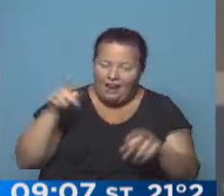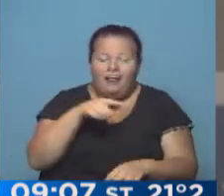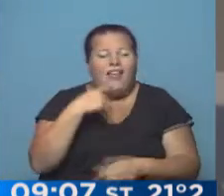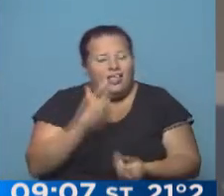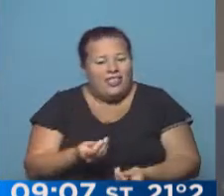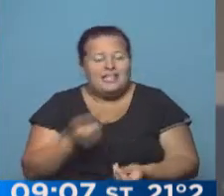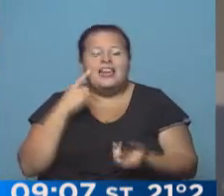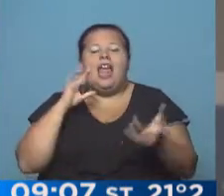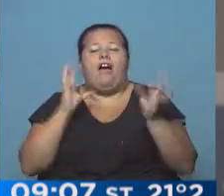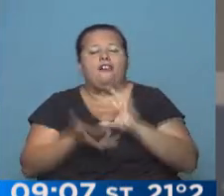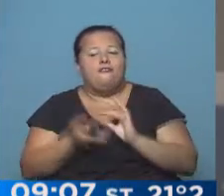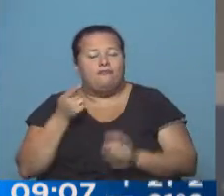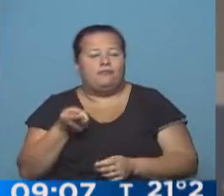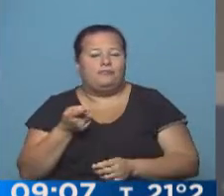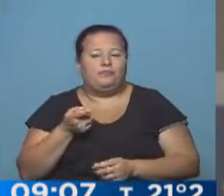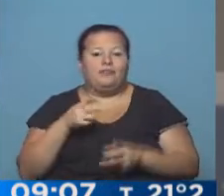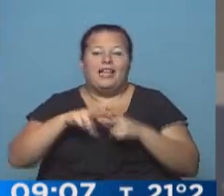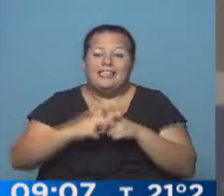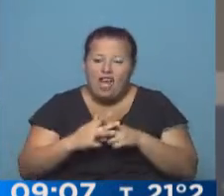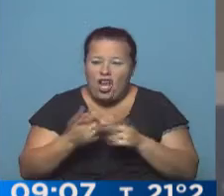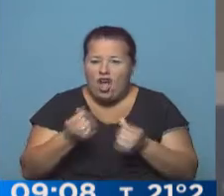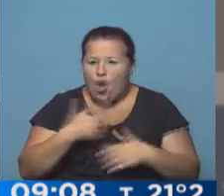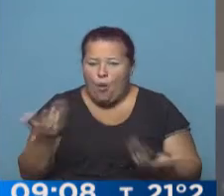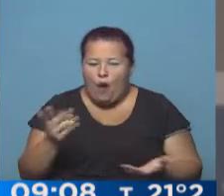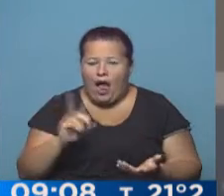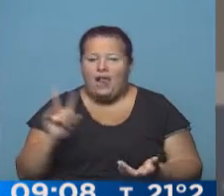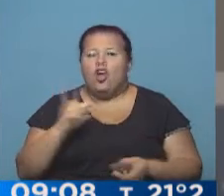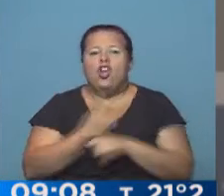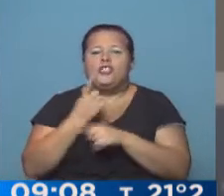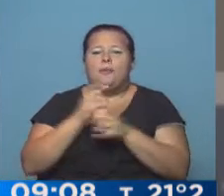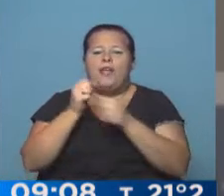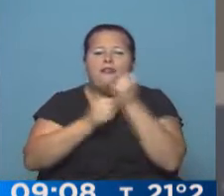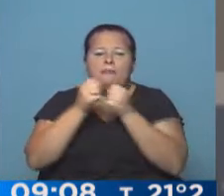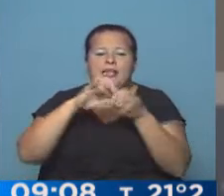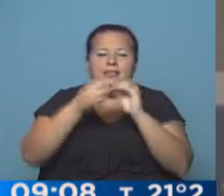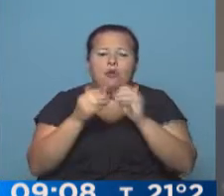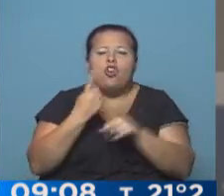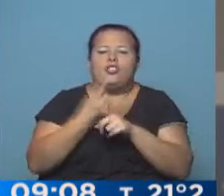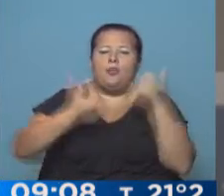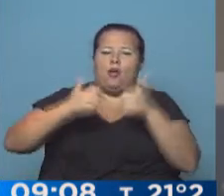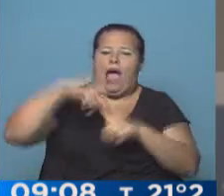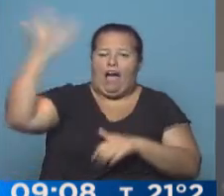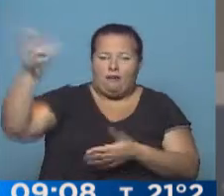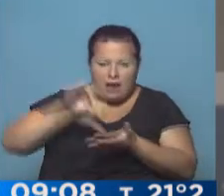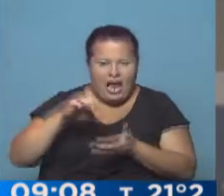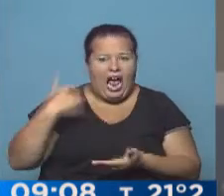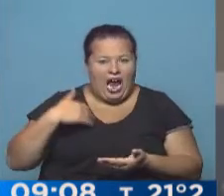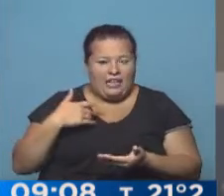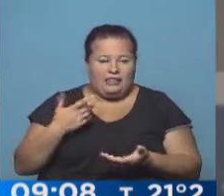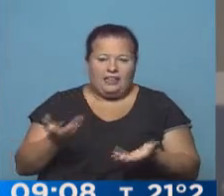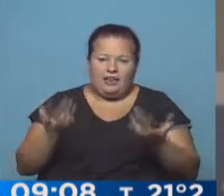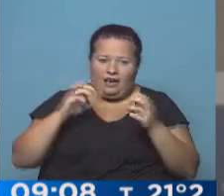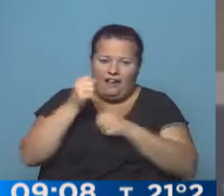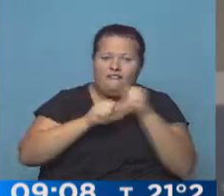desde el argumento de la de la tecnología no vale se dice no se pueden hacer autopartes pues no se puede competir con el exterior y argentina hace reactores